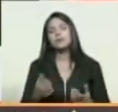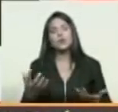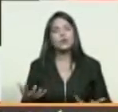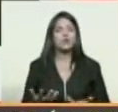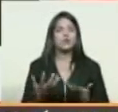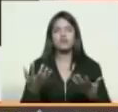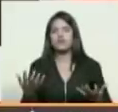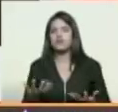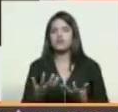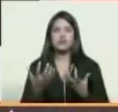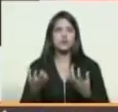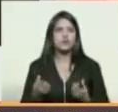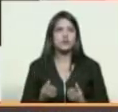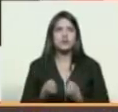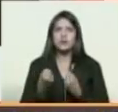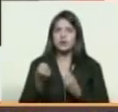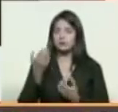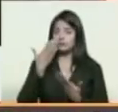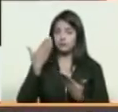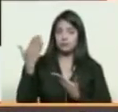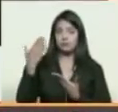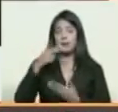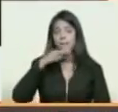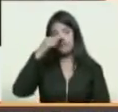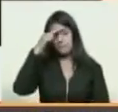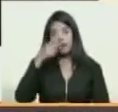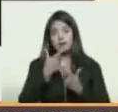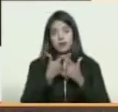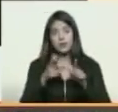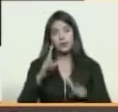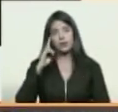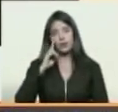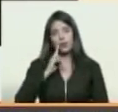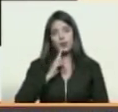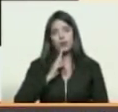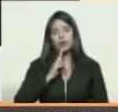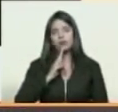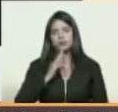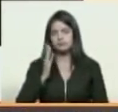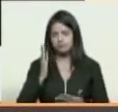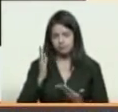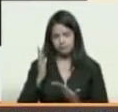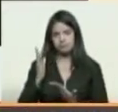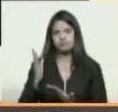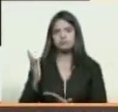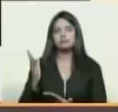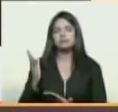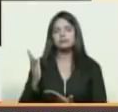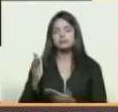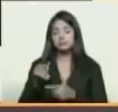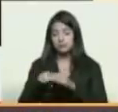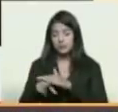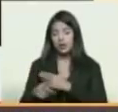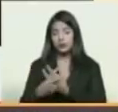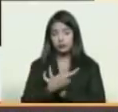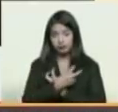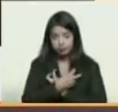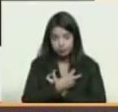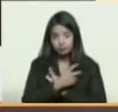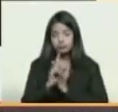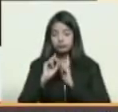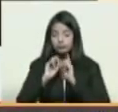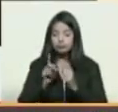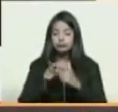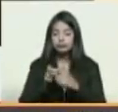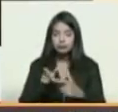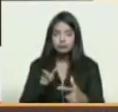que irradia nuestro padre libertador Simón Bolívar allí en su sarcófago, vaya